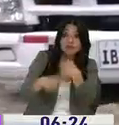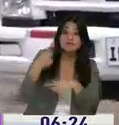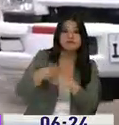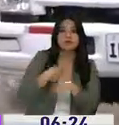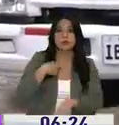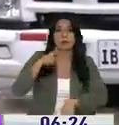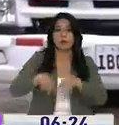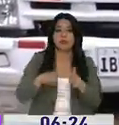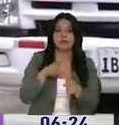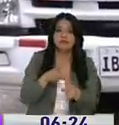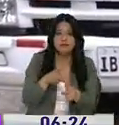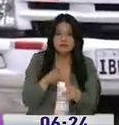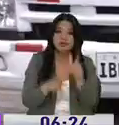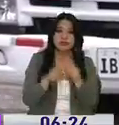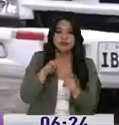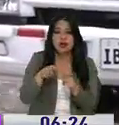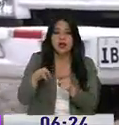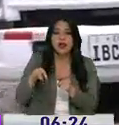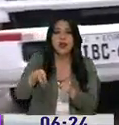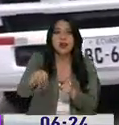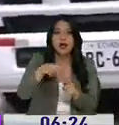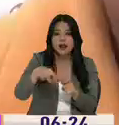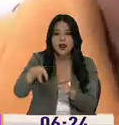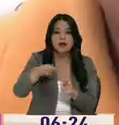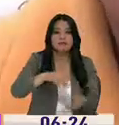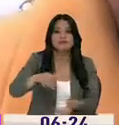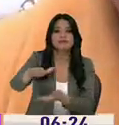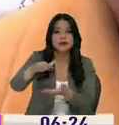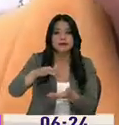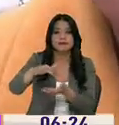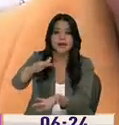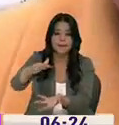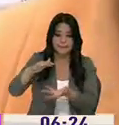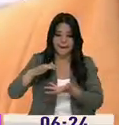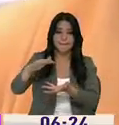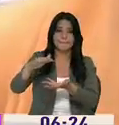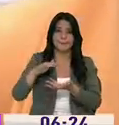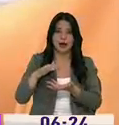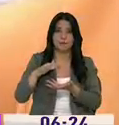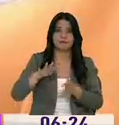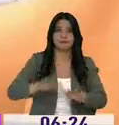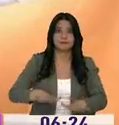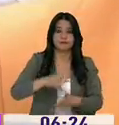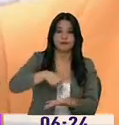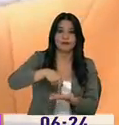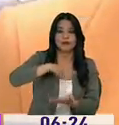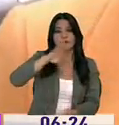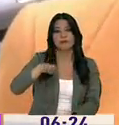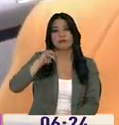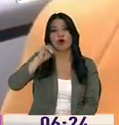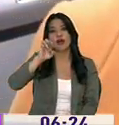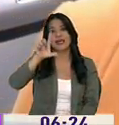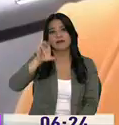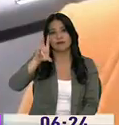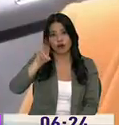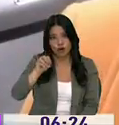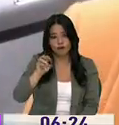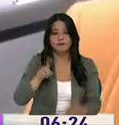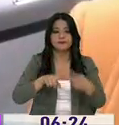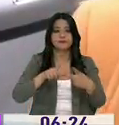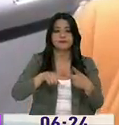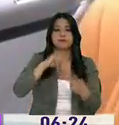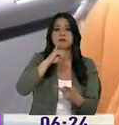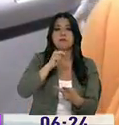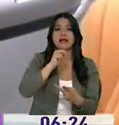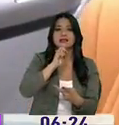realizaron transbordos tanto de personas como de mercadería. En sí, la cabecera parroquial, lo que es Monte Olivo, las comunidades, el Manzanal,